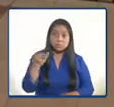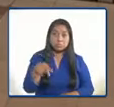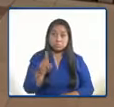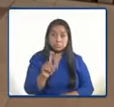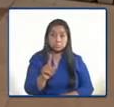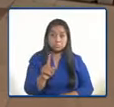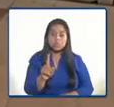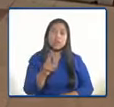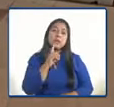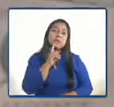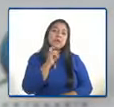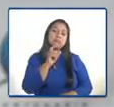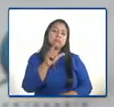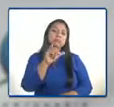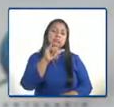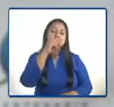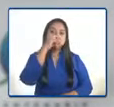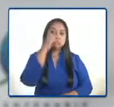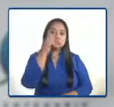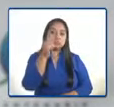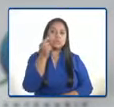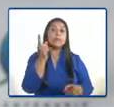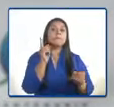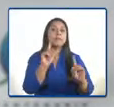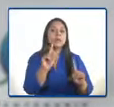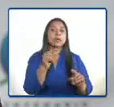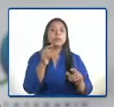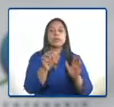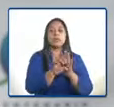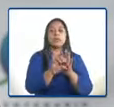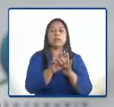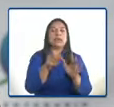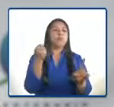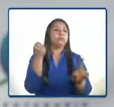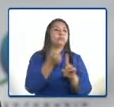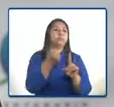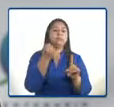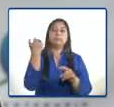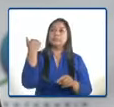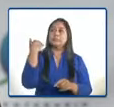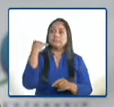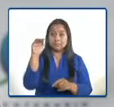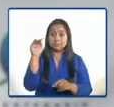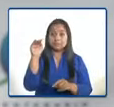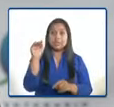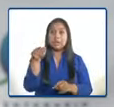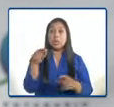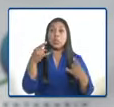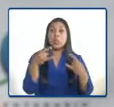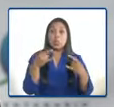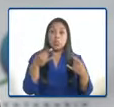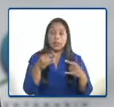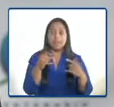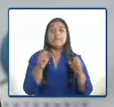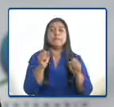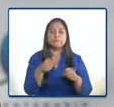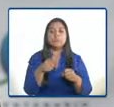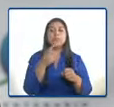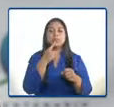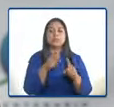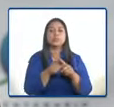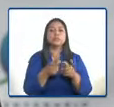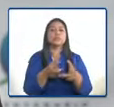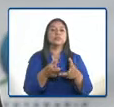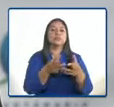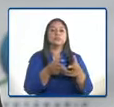aplique a la cita, pero si le sale un viaje, si le sale que tiene que salir urgentemente, podemos aplicar a la